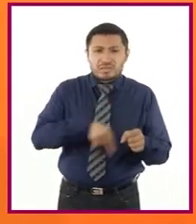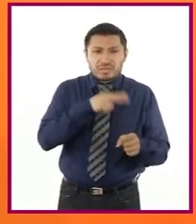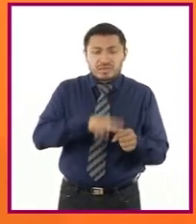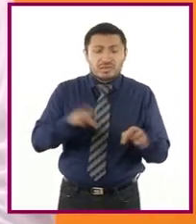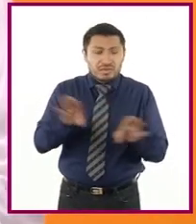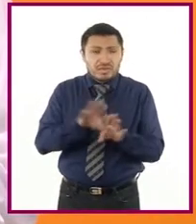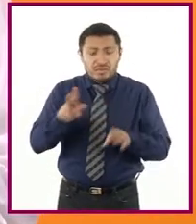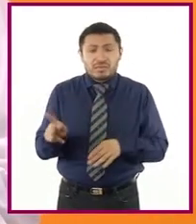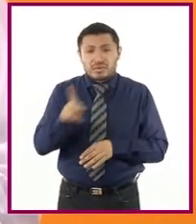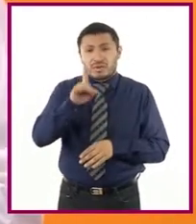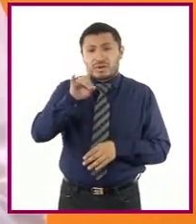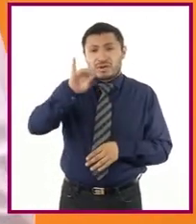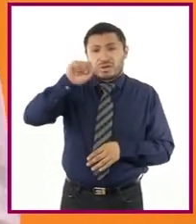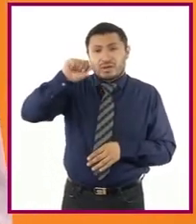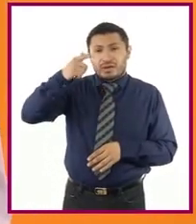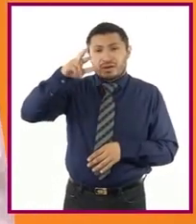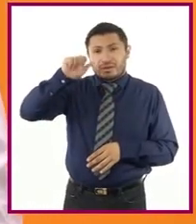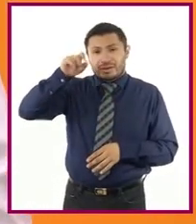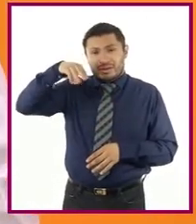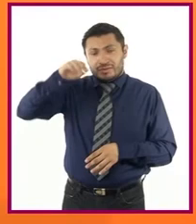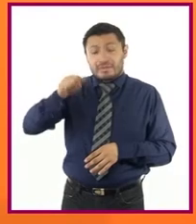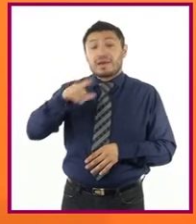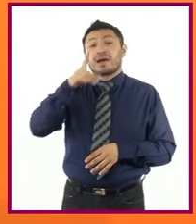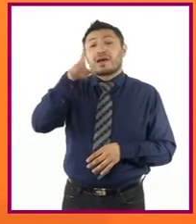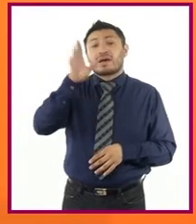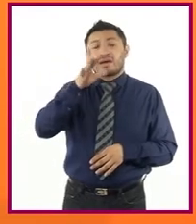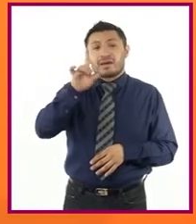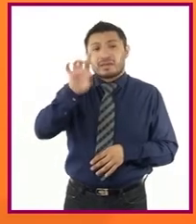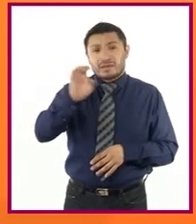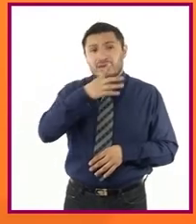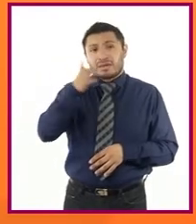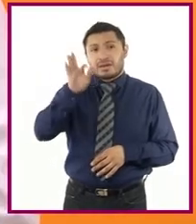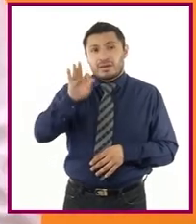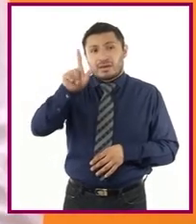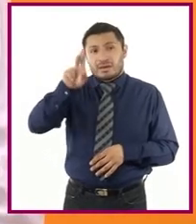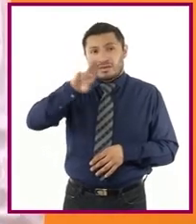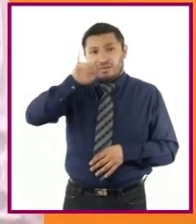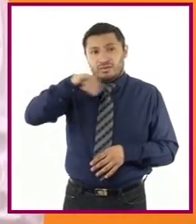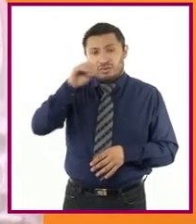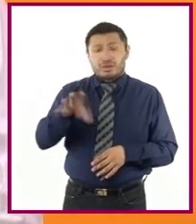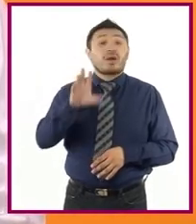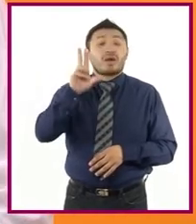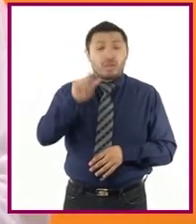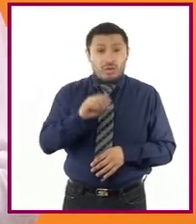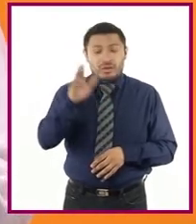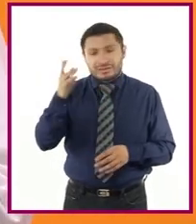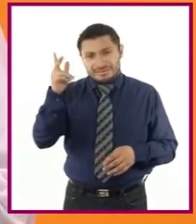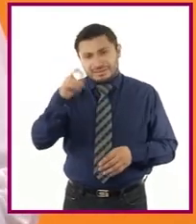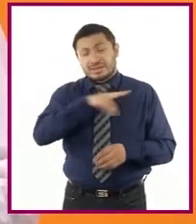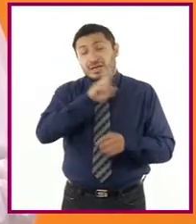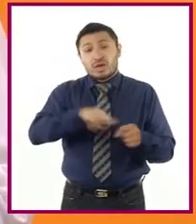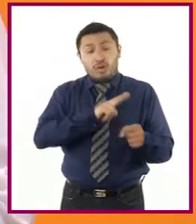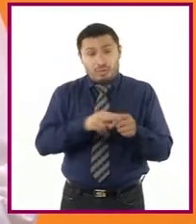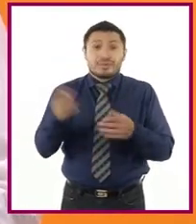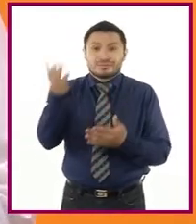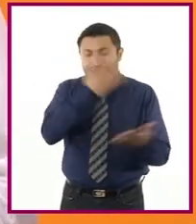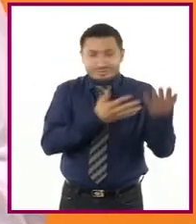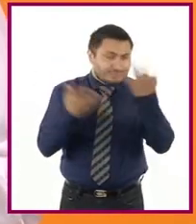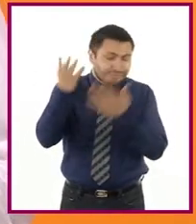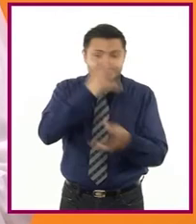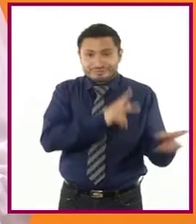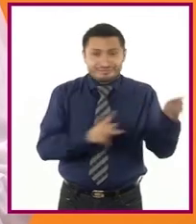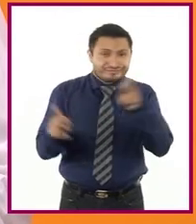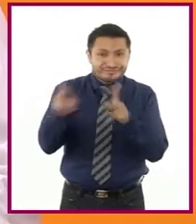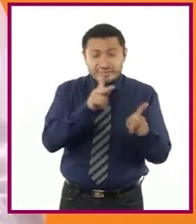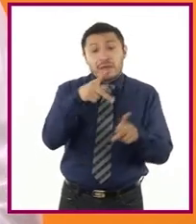flujo? No, generalmente lo confunden con el cursograma, pero son muy diferentes